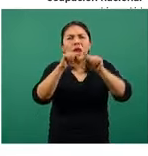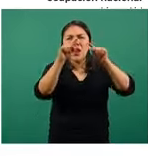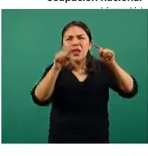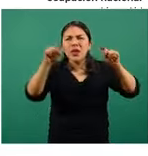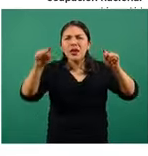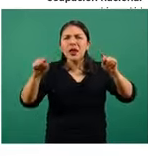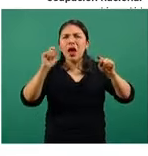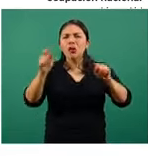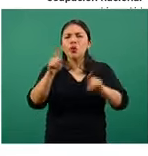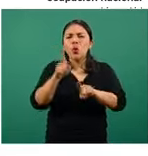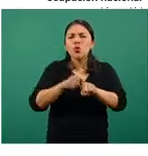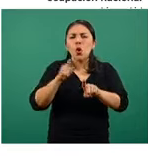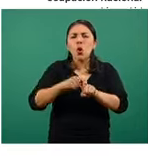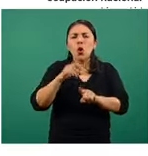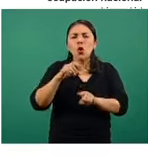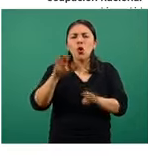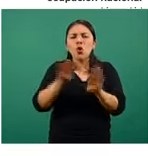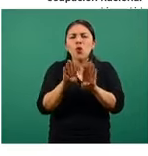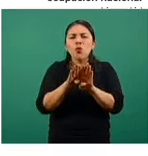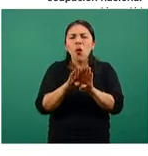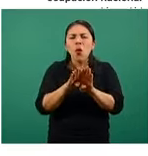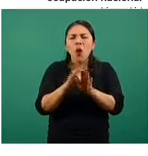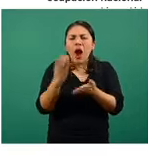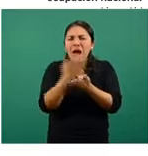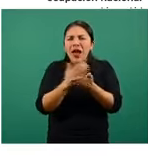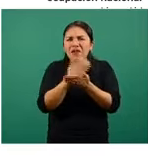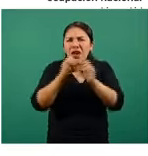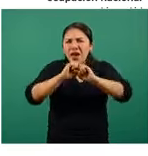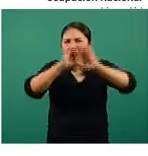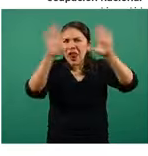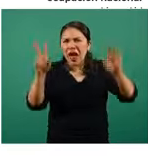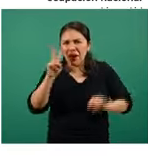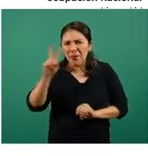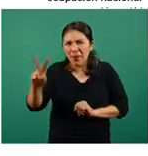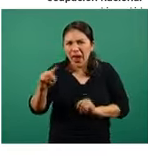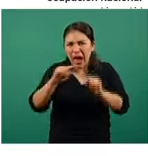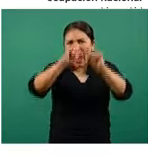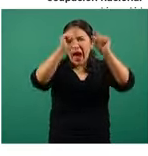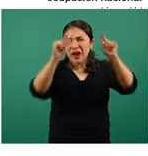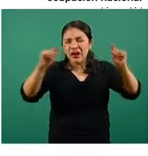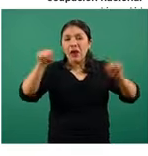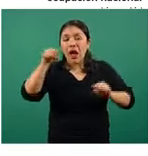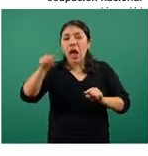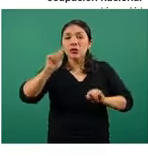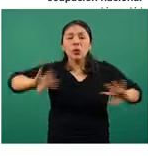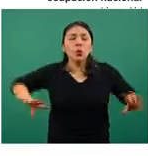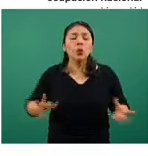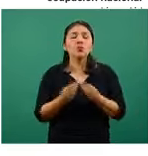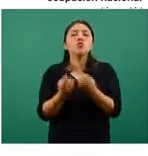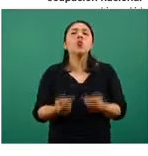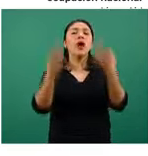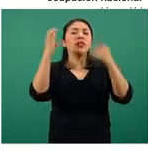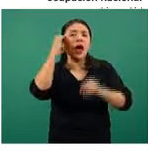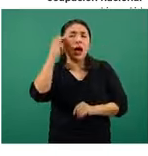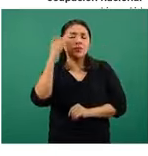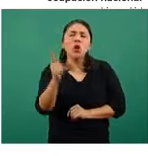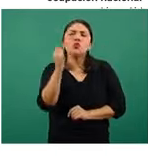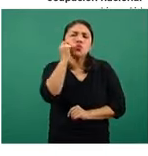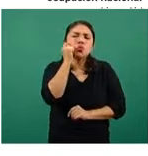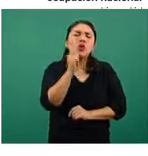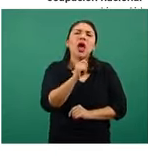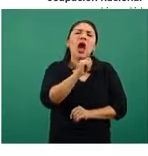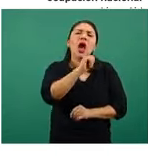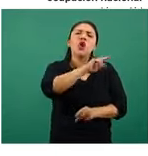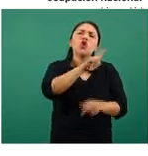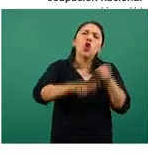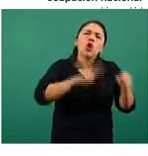de color crema oscuro, que tenemos en la parte superior, que representa la totalidad de las camas, independientemente que sean IRA